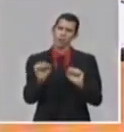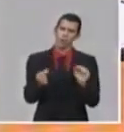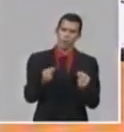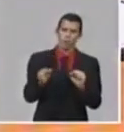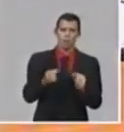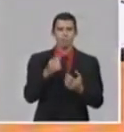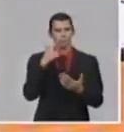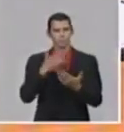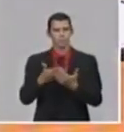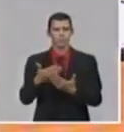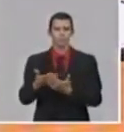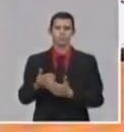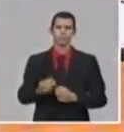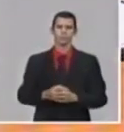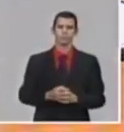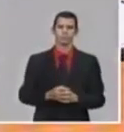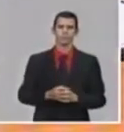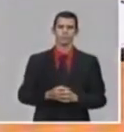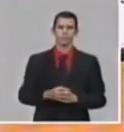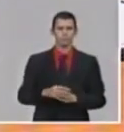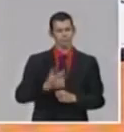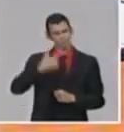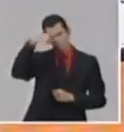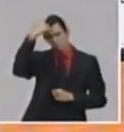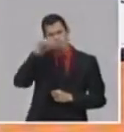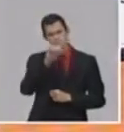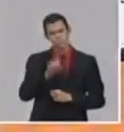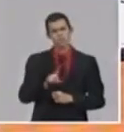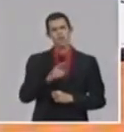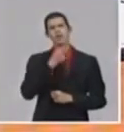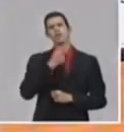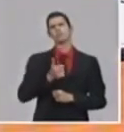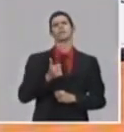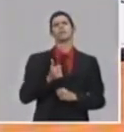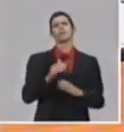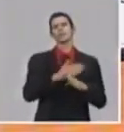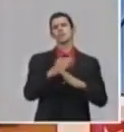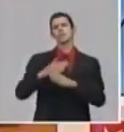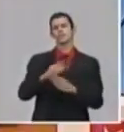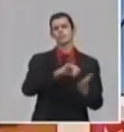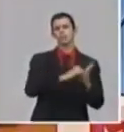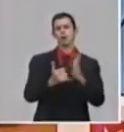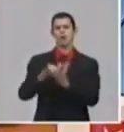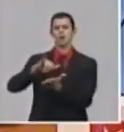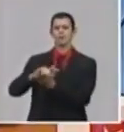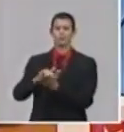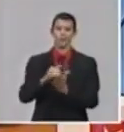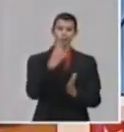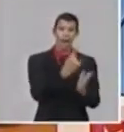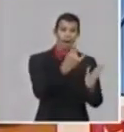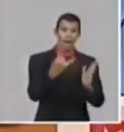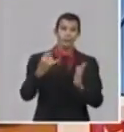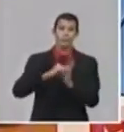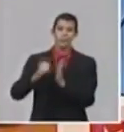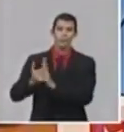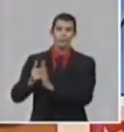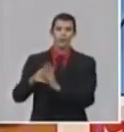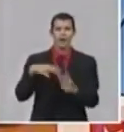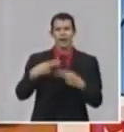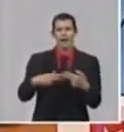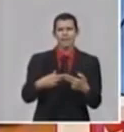tengamos diferentes proyectos antivirales, que tengamos diferentes desarrollos antivirales? Bueno, que uno nunca sabe si van